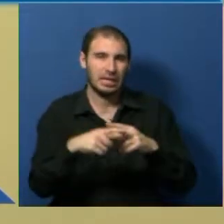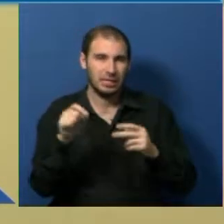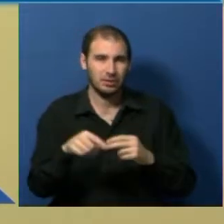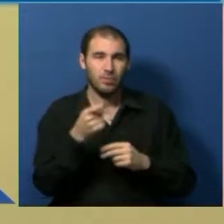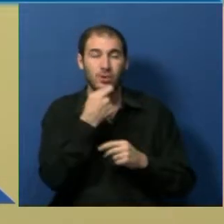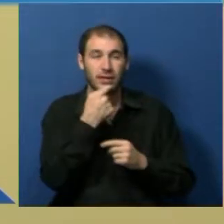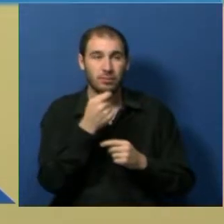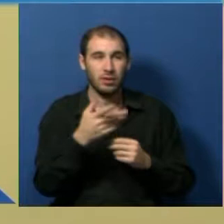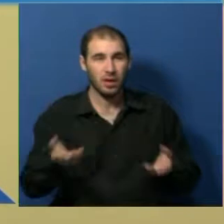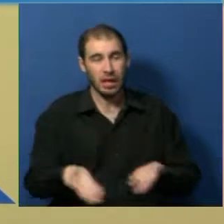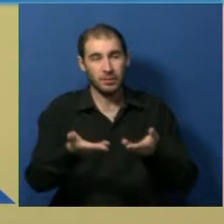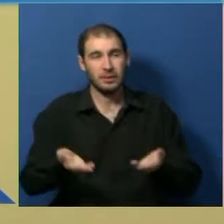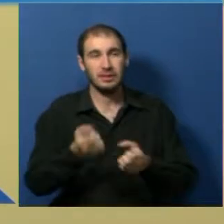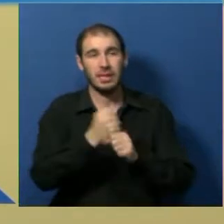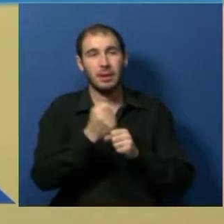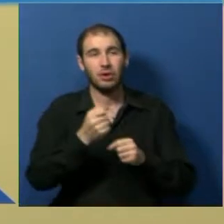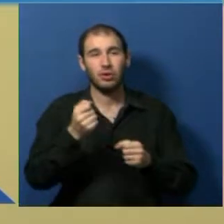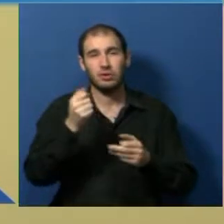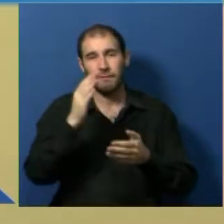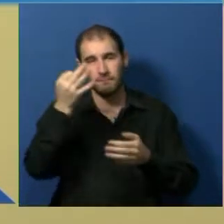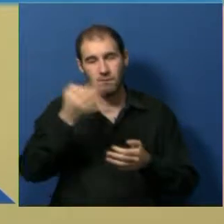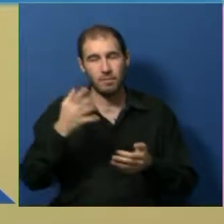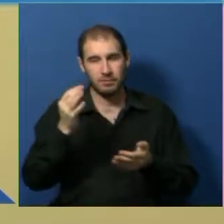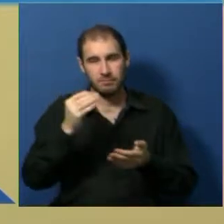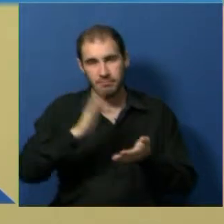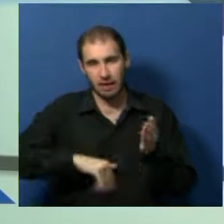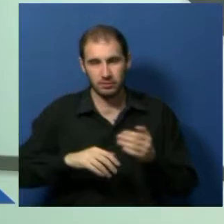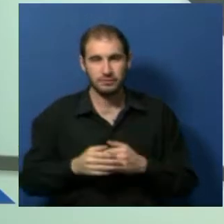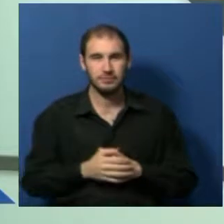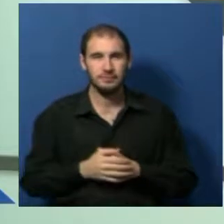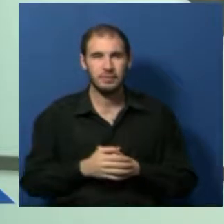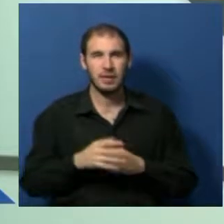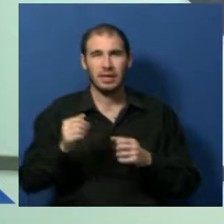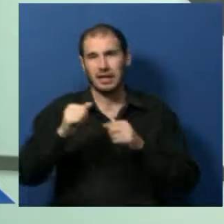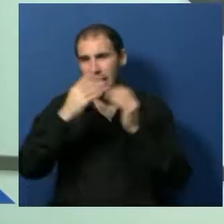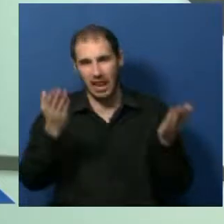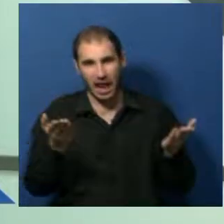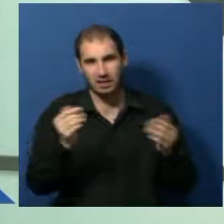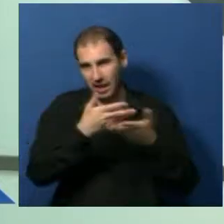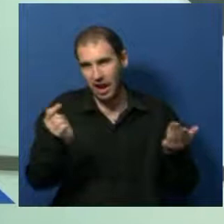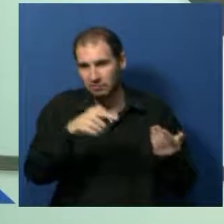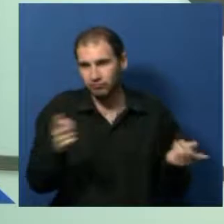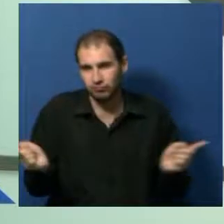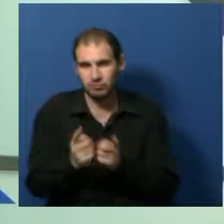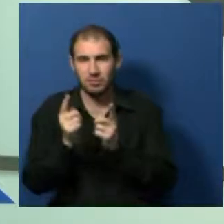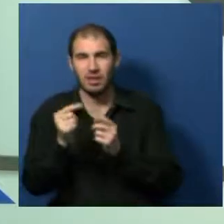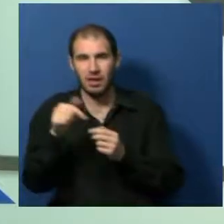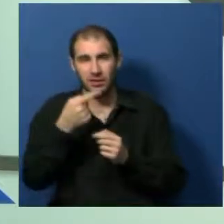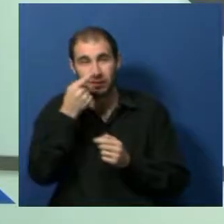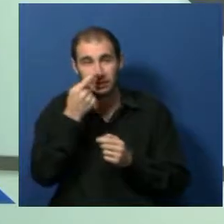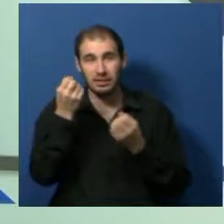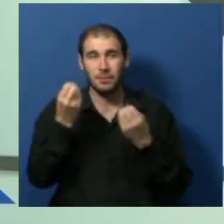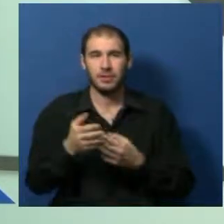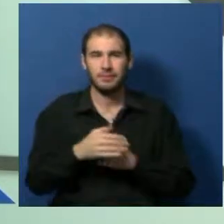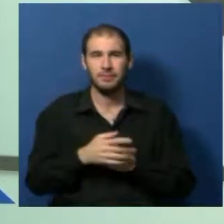ejemplo, para estimular un poco lo que es el empleo y formar a las personas, ¿no? Tal cual. Bueno, de lo macro a un tema más chiquito, pero que es interesante porque,